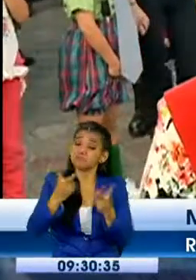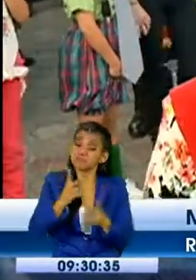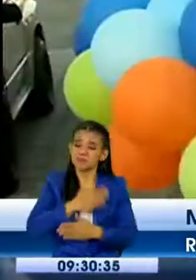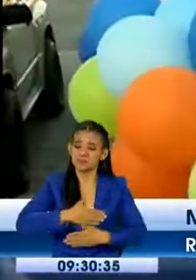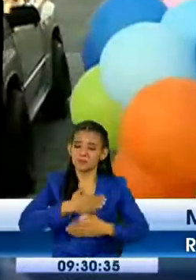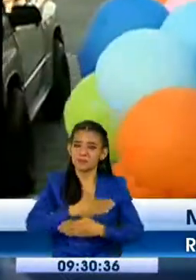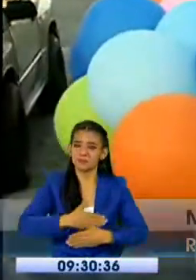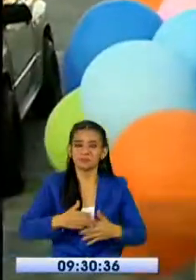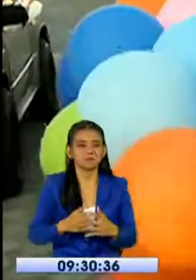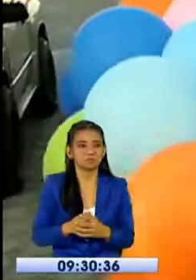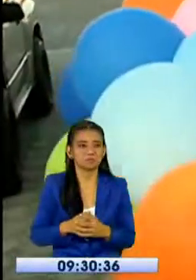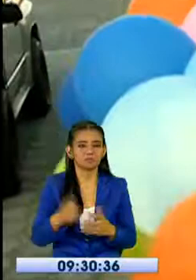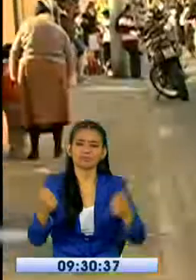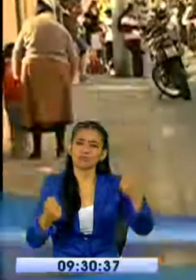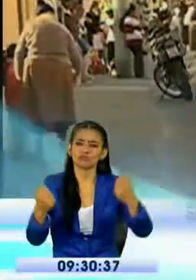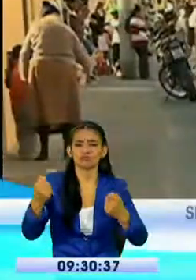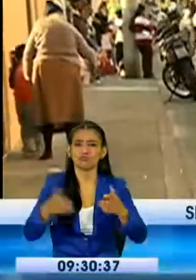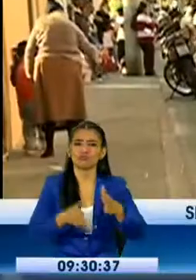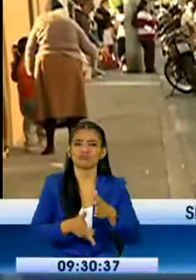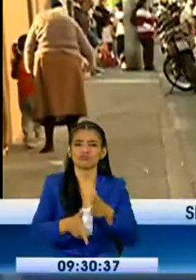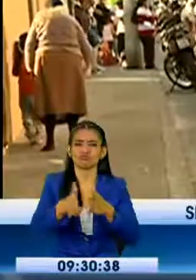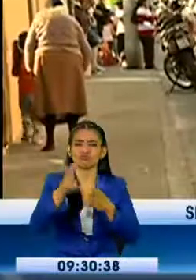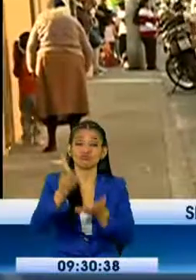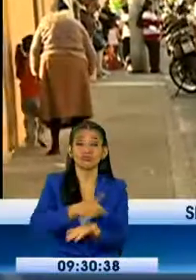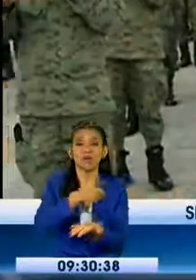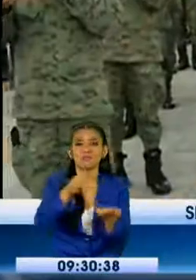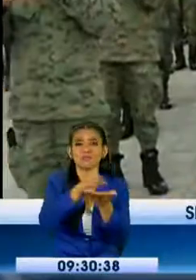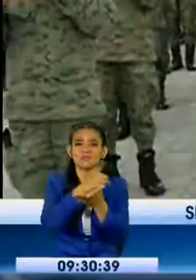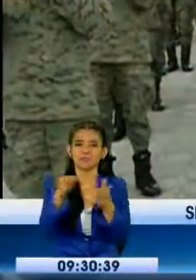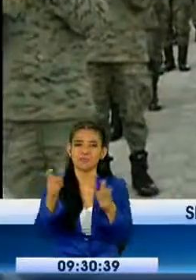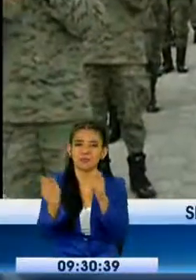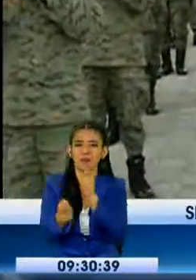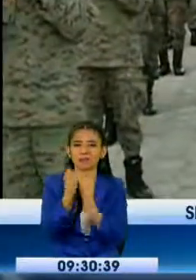disfrutarlas. Carros alegóricos, danzas, bandas de paz y demás